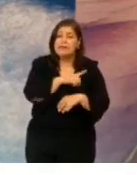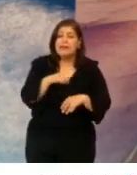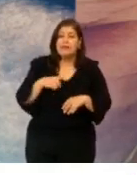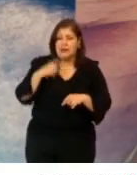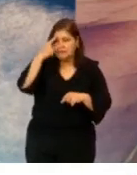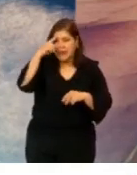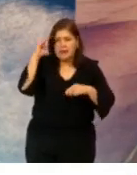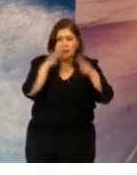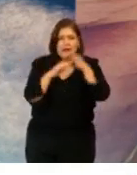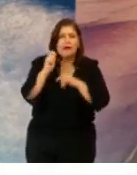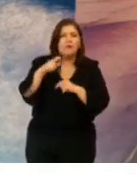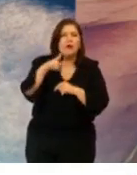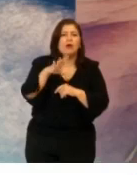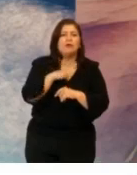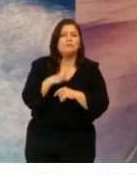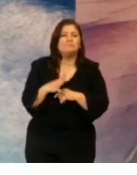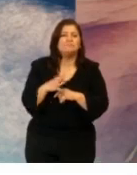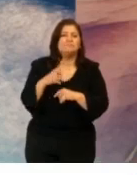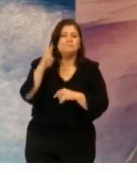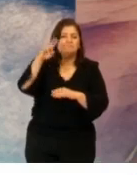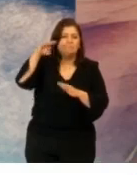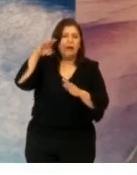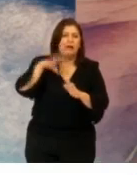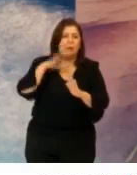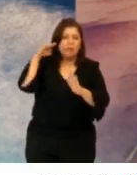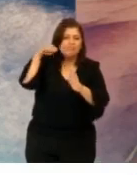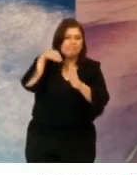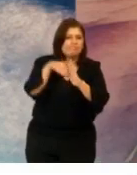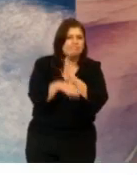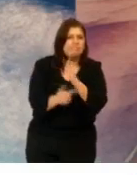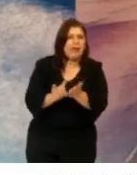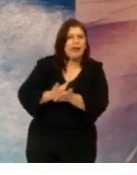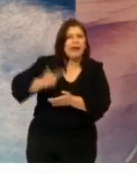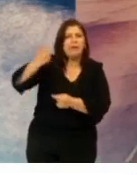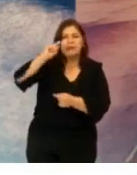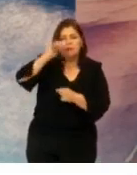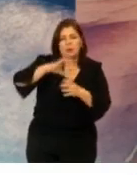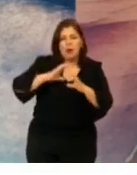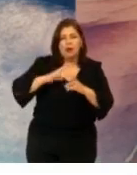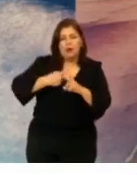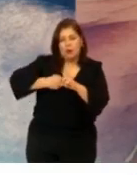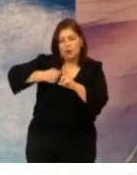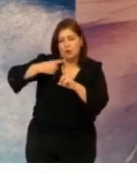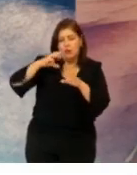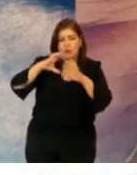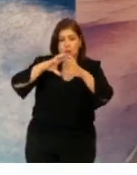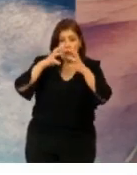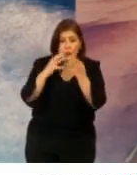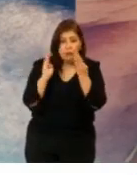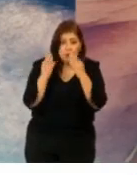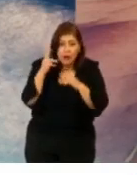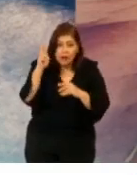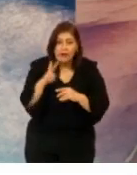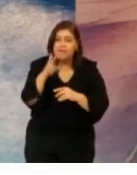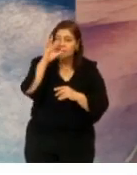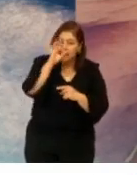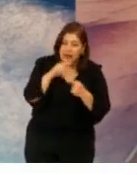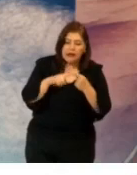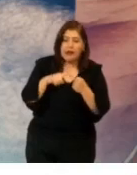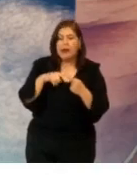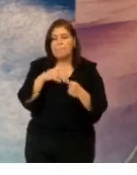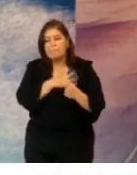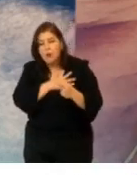crisis climática. La crisis climática es como la gravedad, nos afecta en todo, en el amor, en